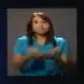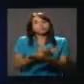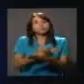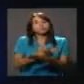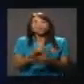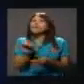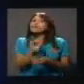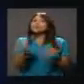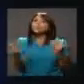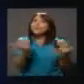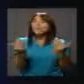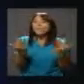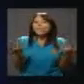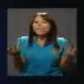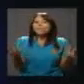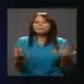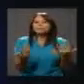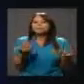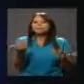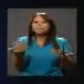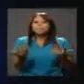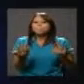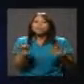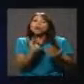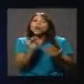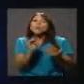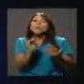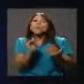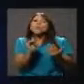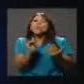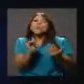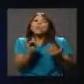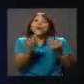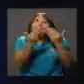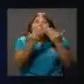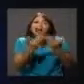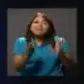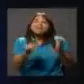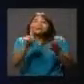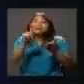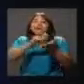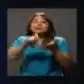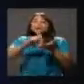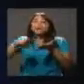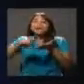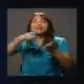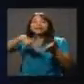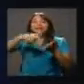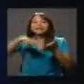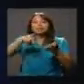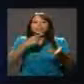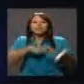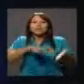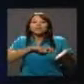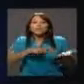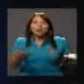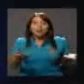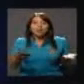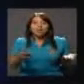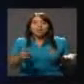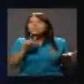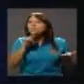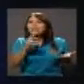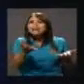es como abrir que le digo yo una escuela de literatura espacial que necesidad que usted tiene de abrir eso